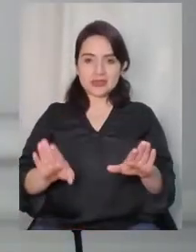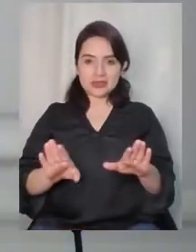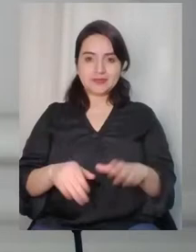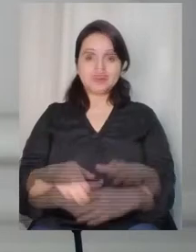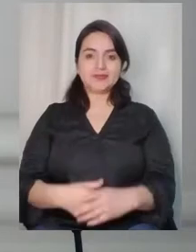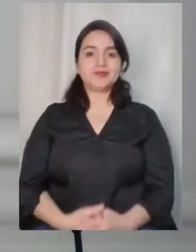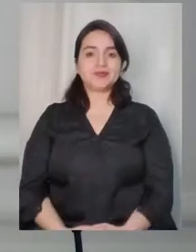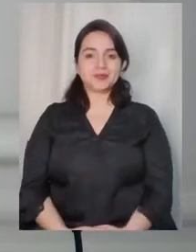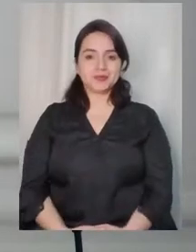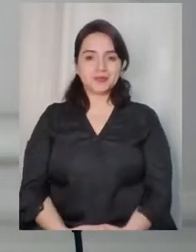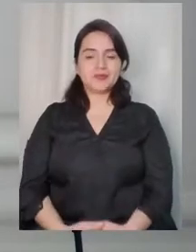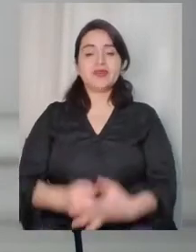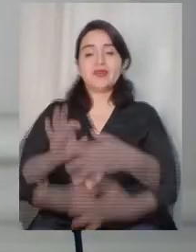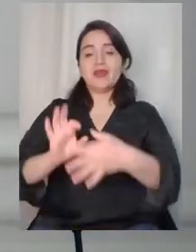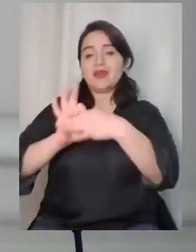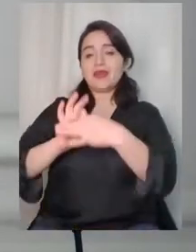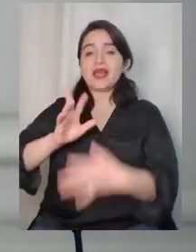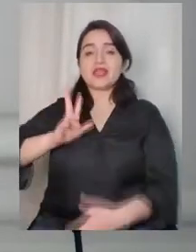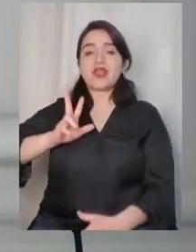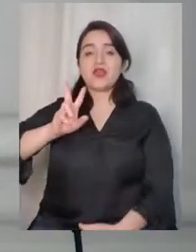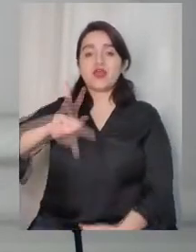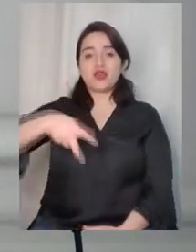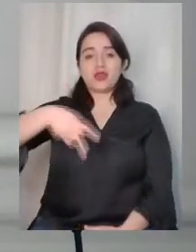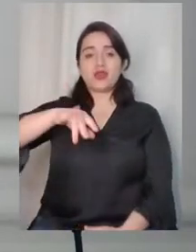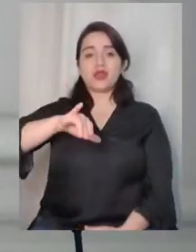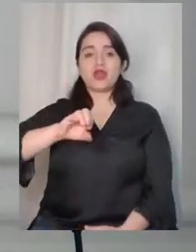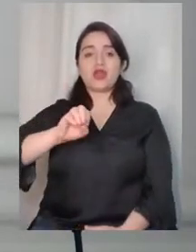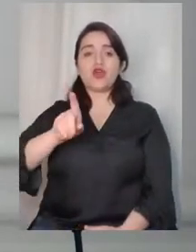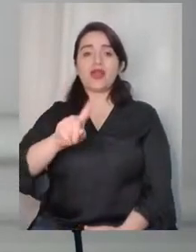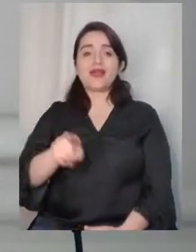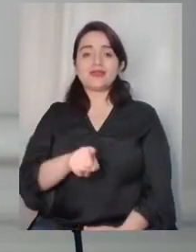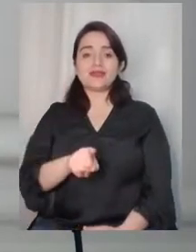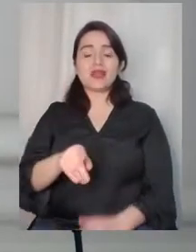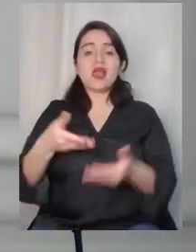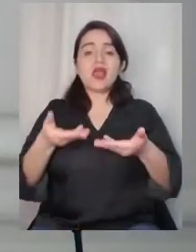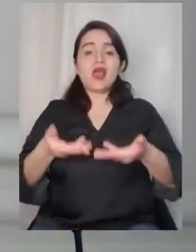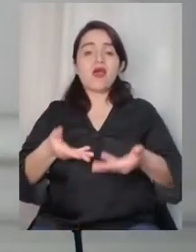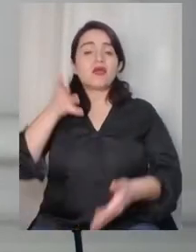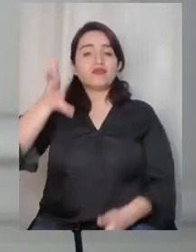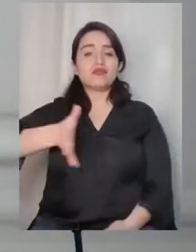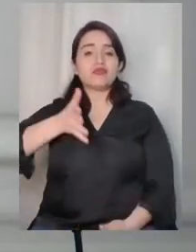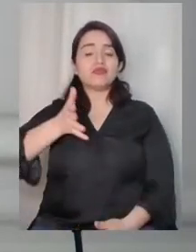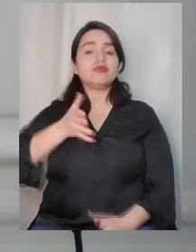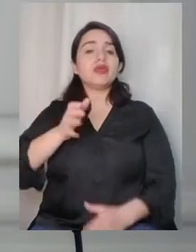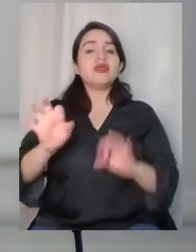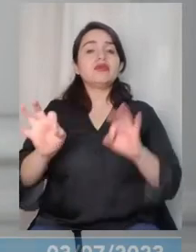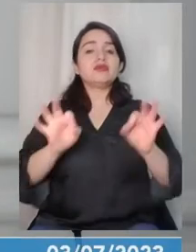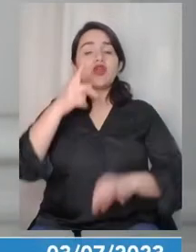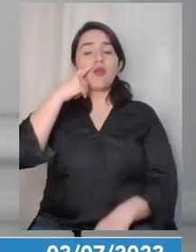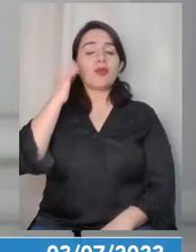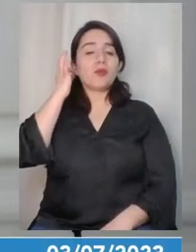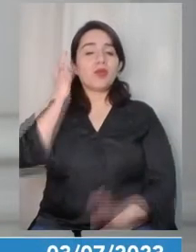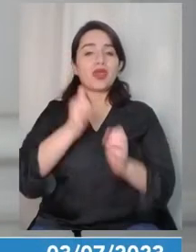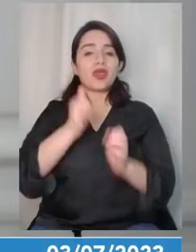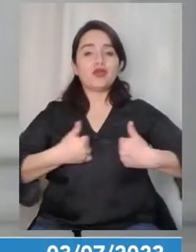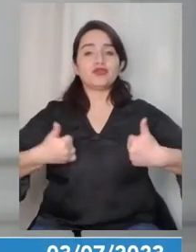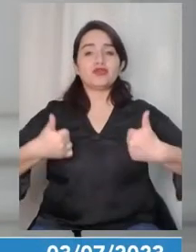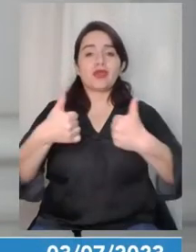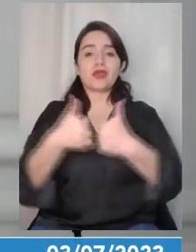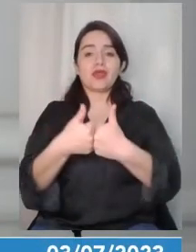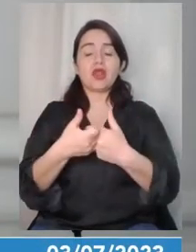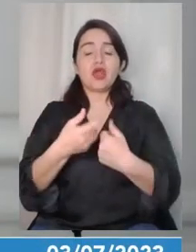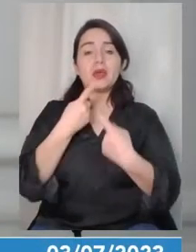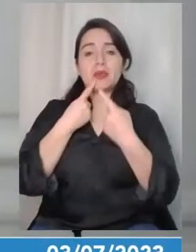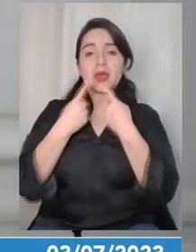Gracias, don Nicolás Schmidt. Ofrezco la palabra a los señores consejeros y consejeras para hacer preguntas.